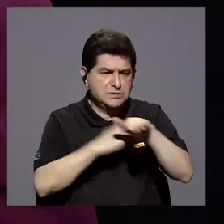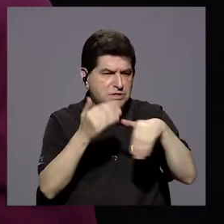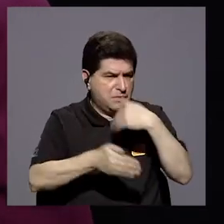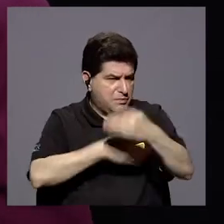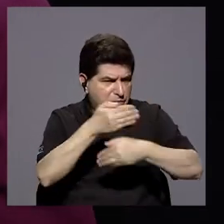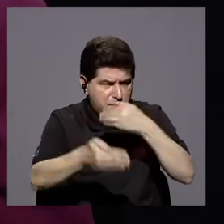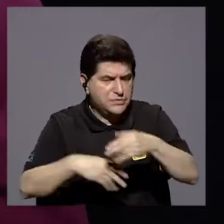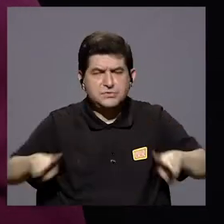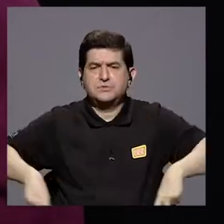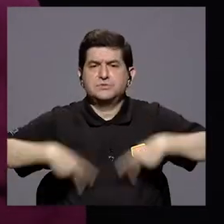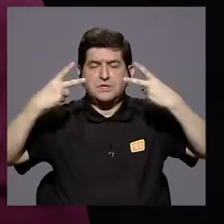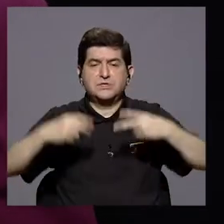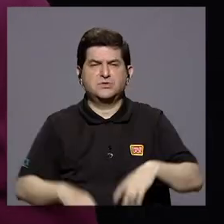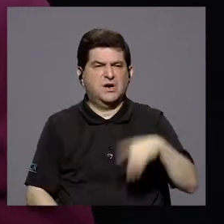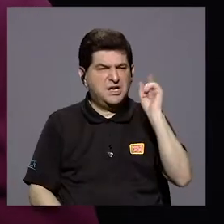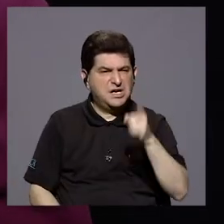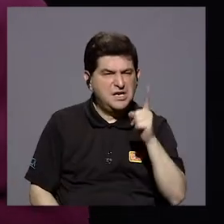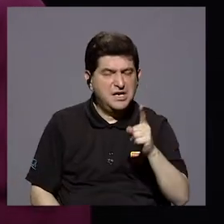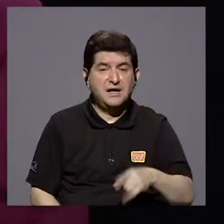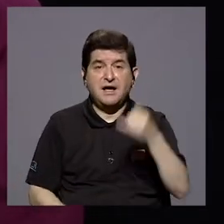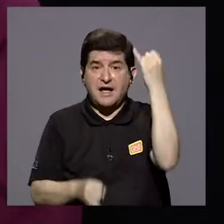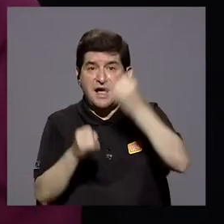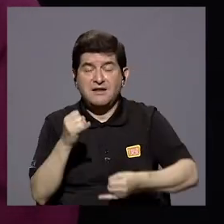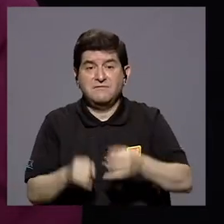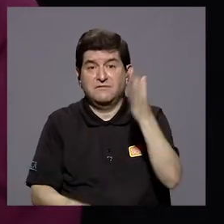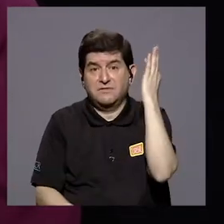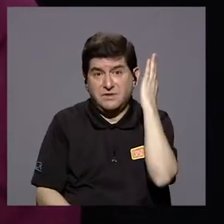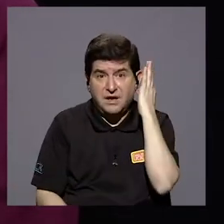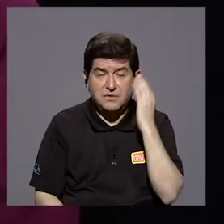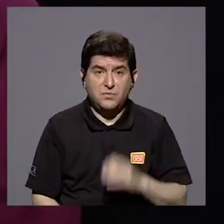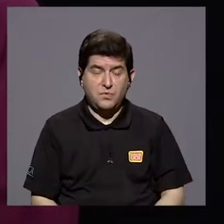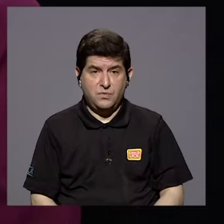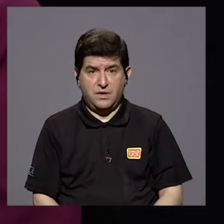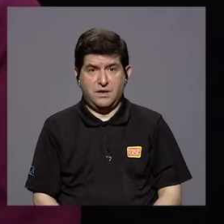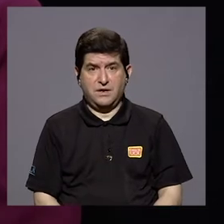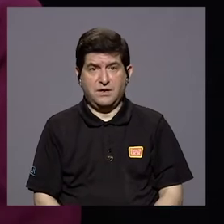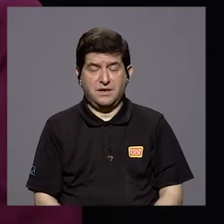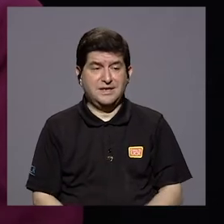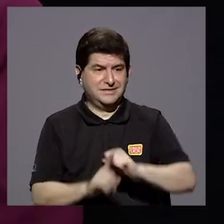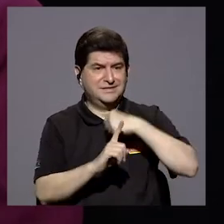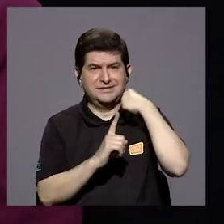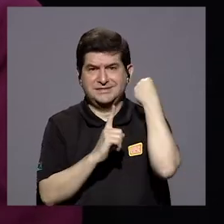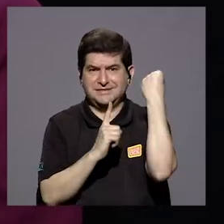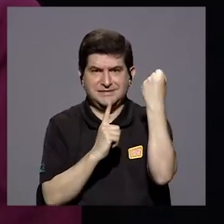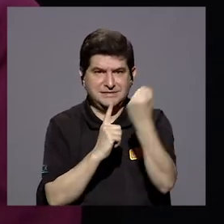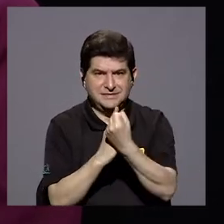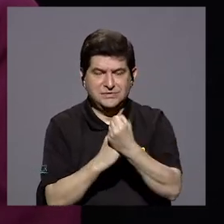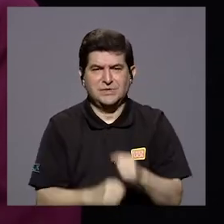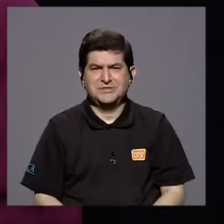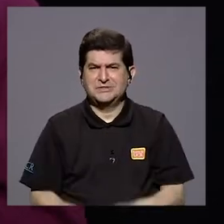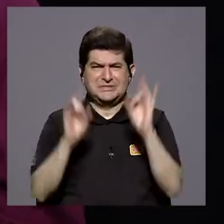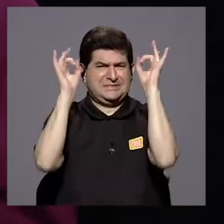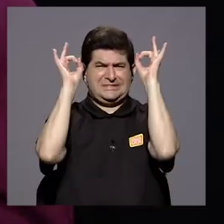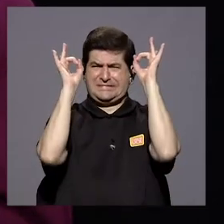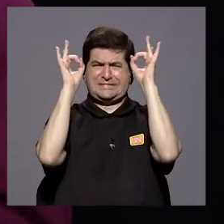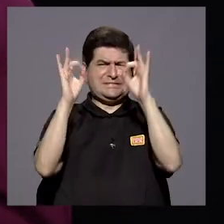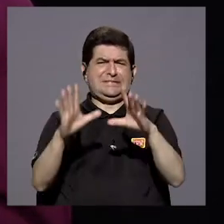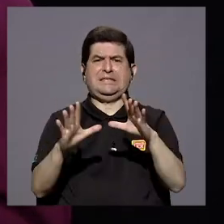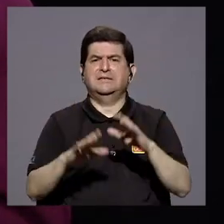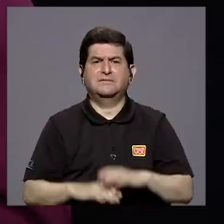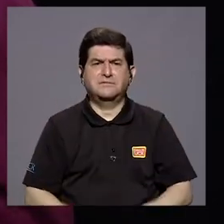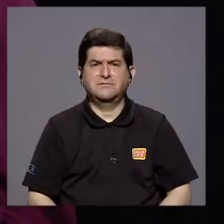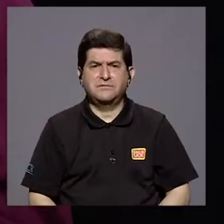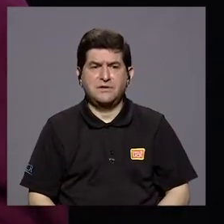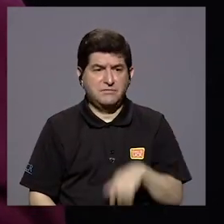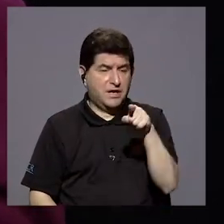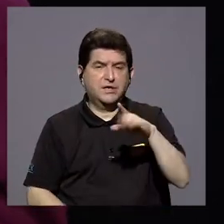y al final terminamos con mujeres que han tenido, que han tenido esa grosería, diría yo, eso